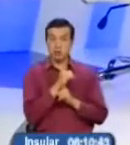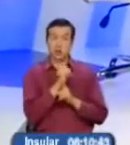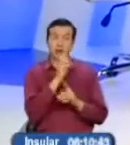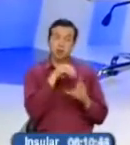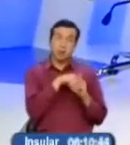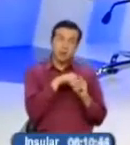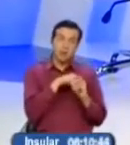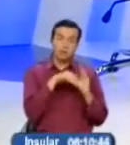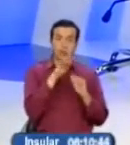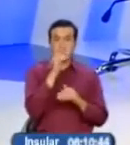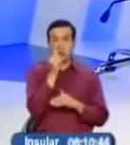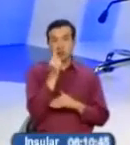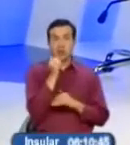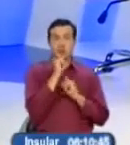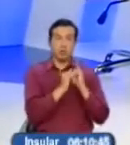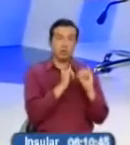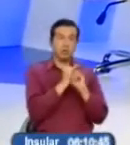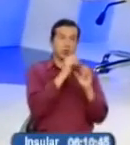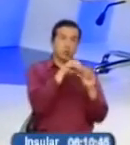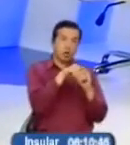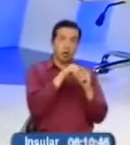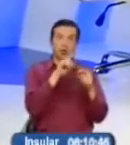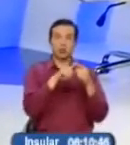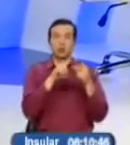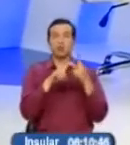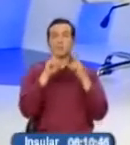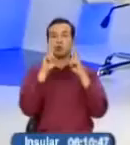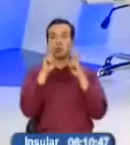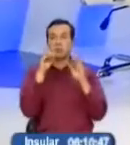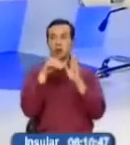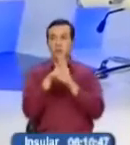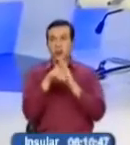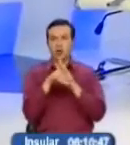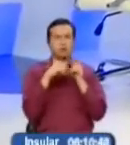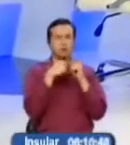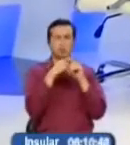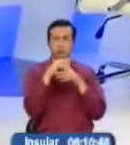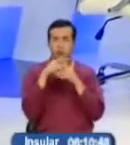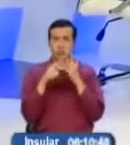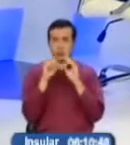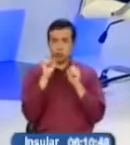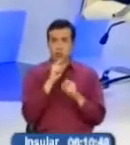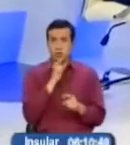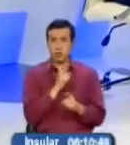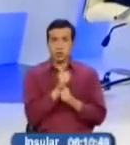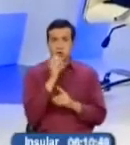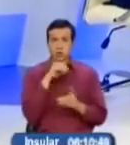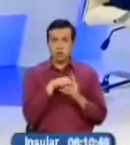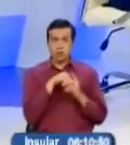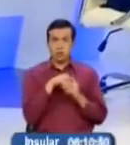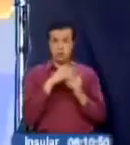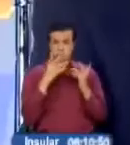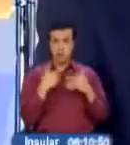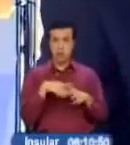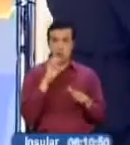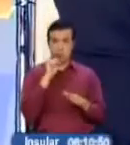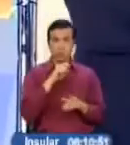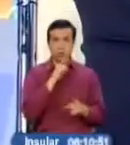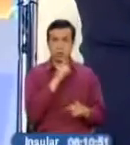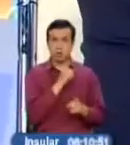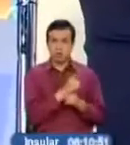reservas internacionales, en términos de la reserva bancaria, en términos de los depósitos? ¿Ya podríamos